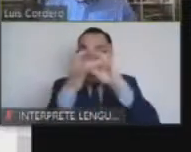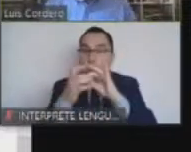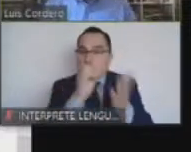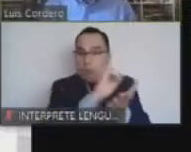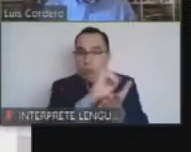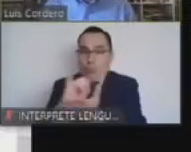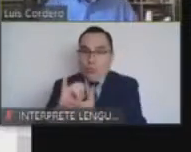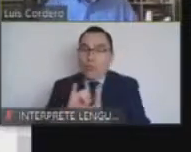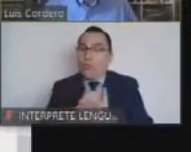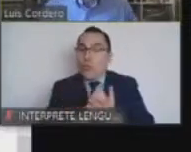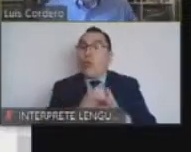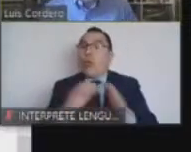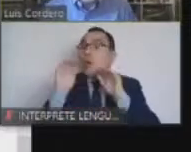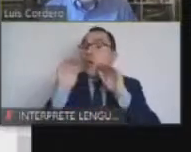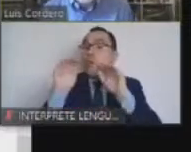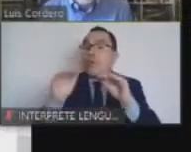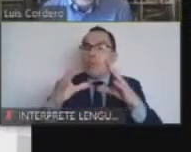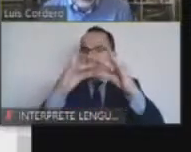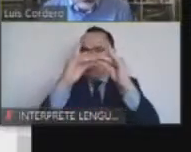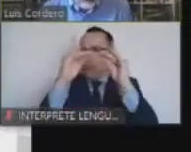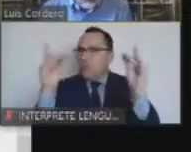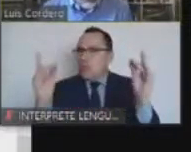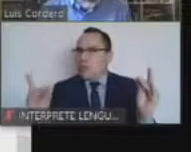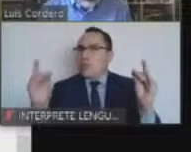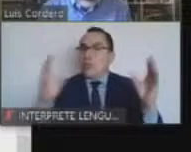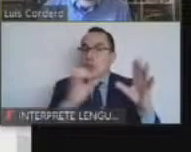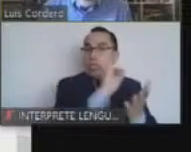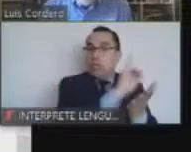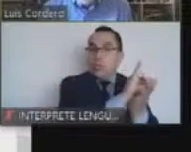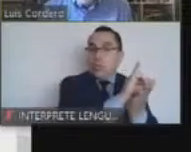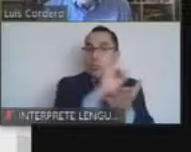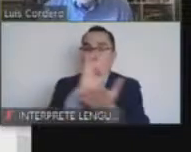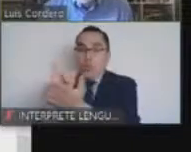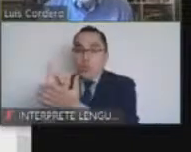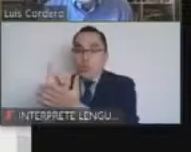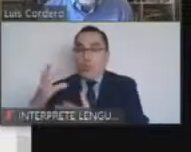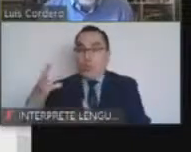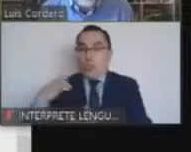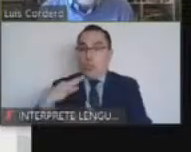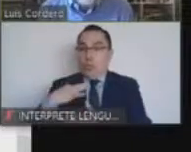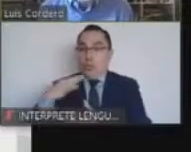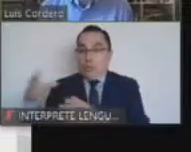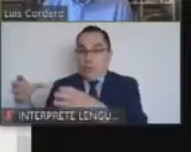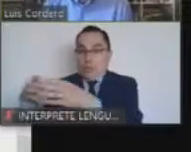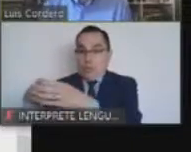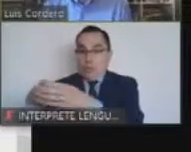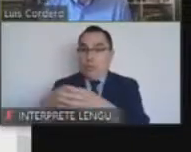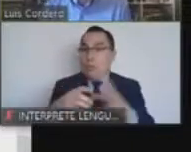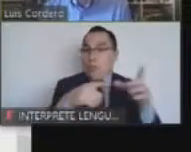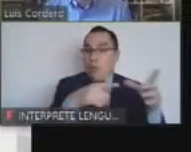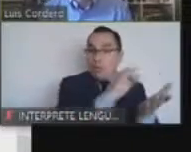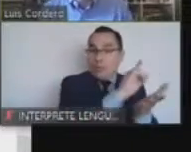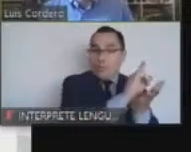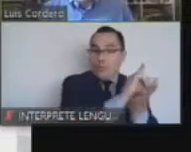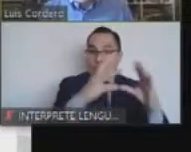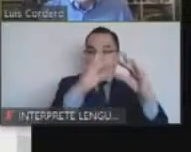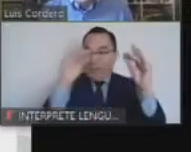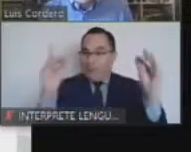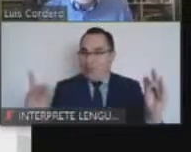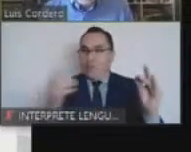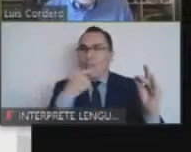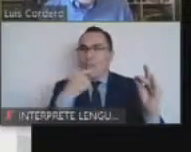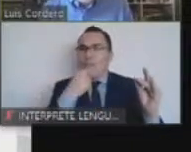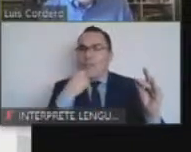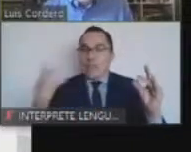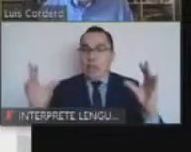manera es la que tiende los puentes entre las instituciones y los ciudadanos, y cuando las confianzas se rompen, entonces las sociedades